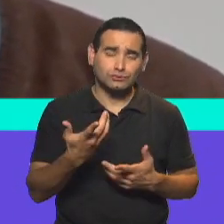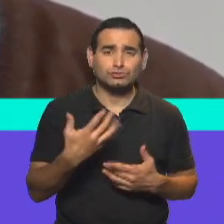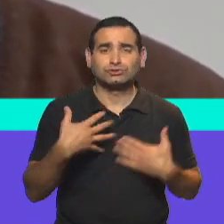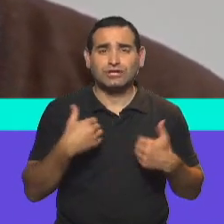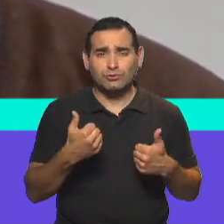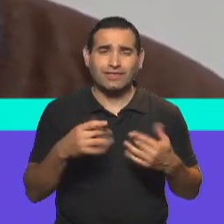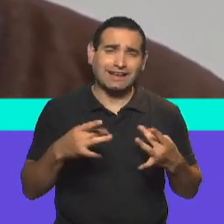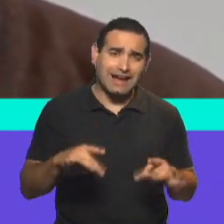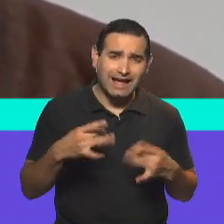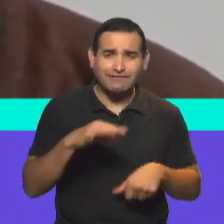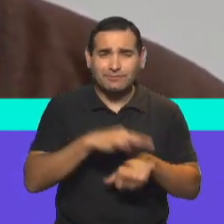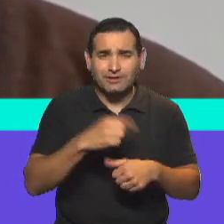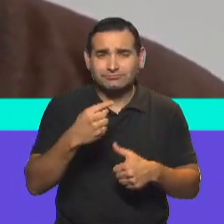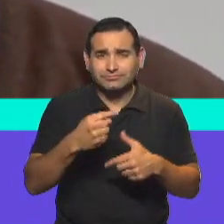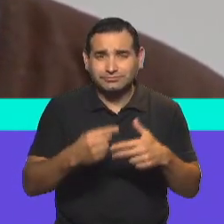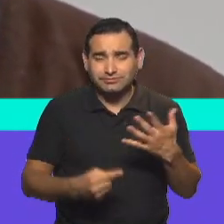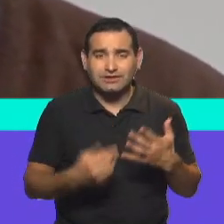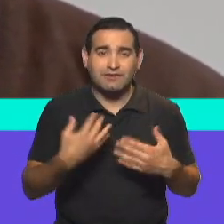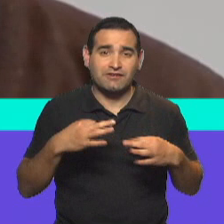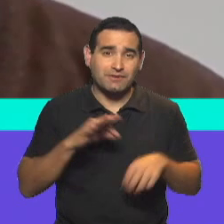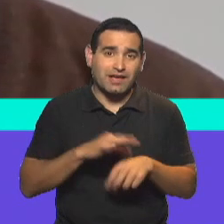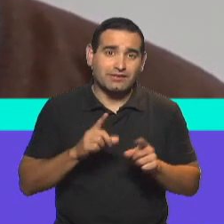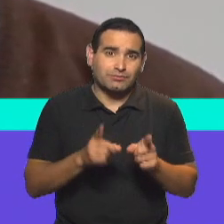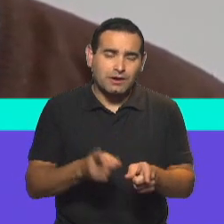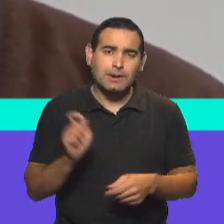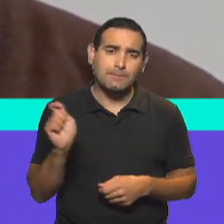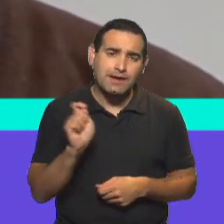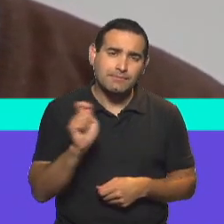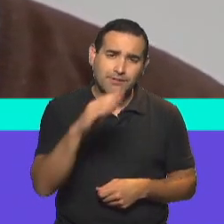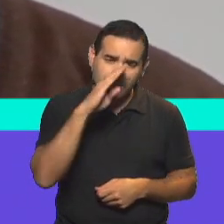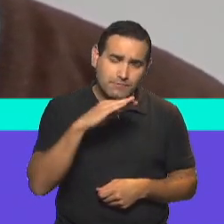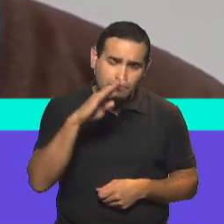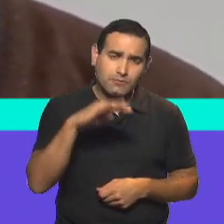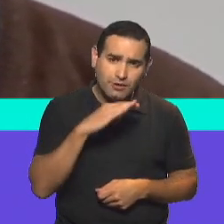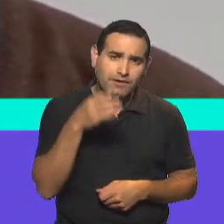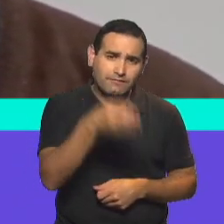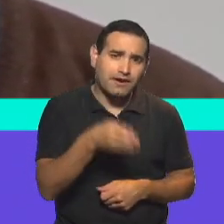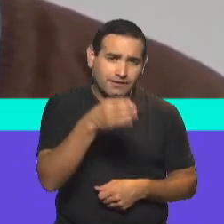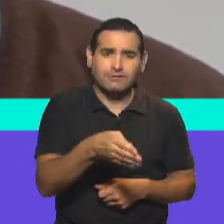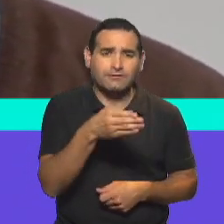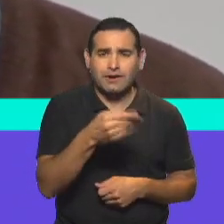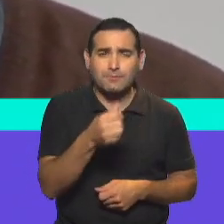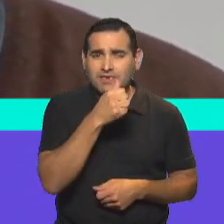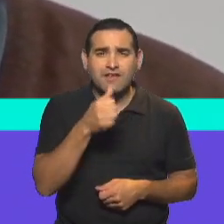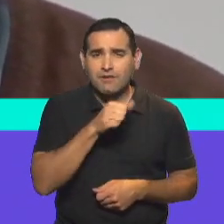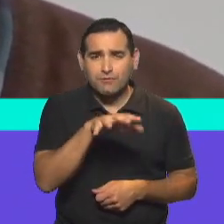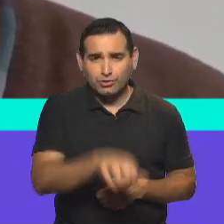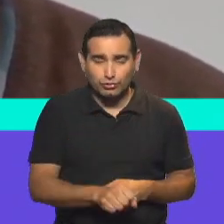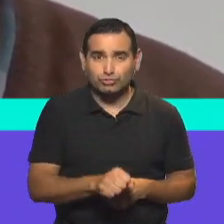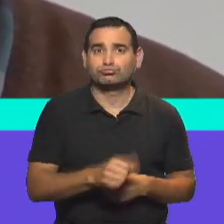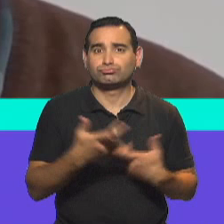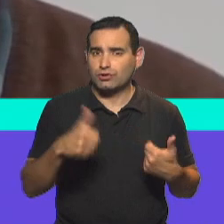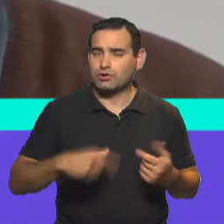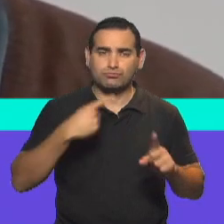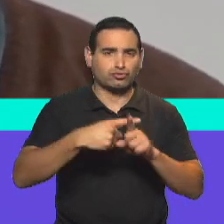riesgo, para las enfermedades crónicas, todos los meses van a su farmacia a retirar los medicamentos. Así que el balance